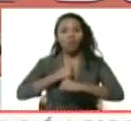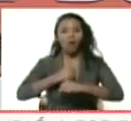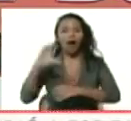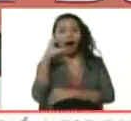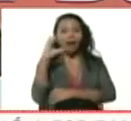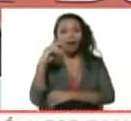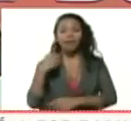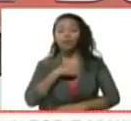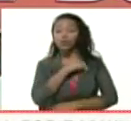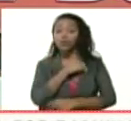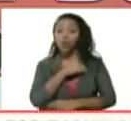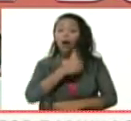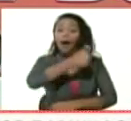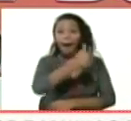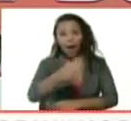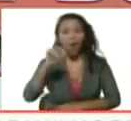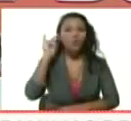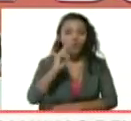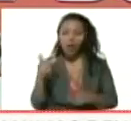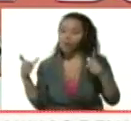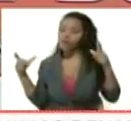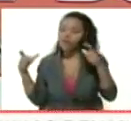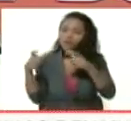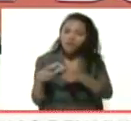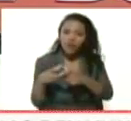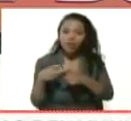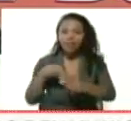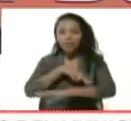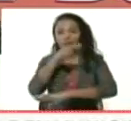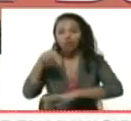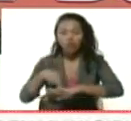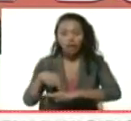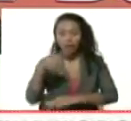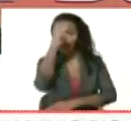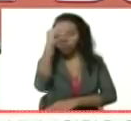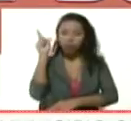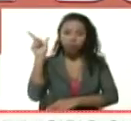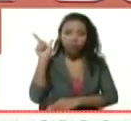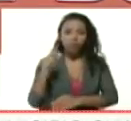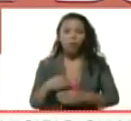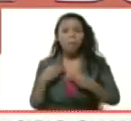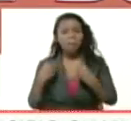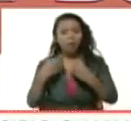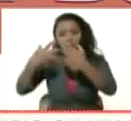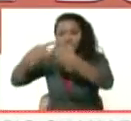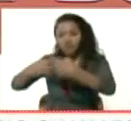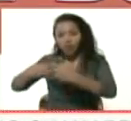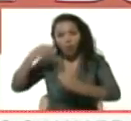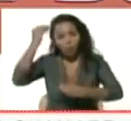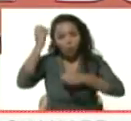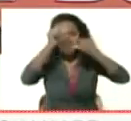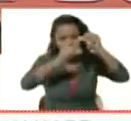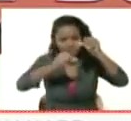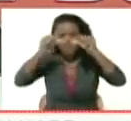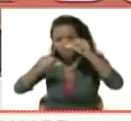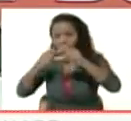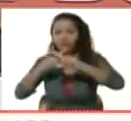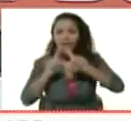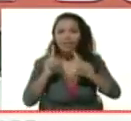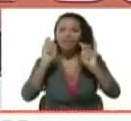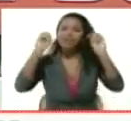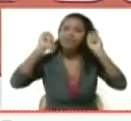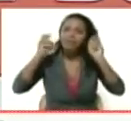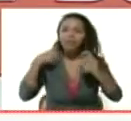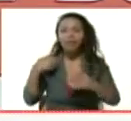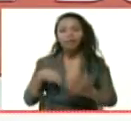y es que como cada lunes se reúne la Dirección Nacional del Partido Socialista Unido de Venezuela para analizar diversos temas en el ámbito nacional